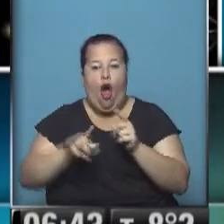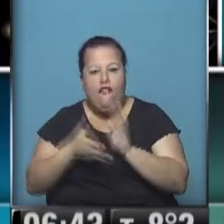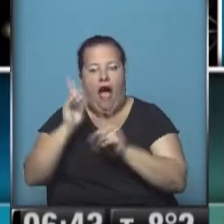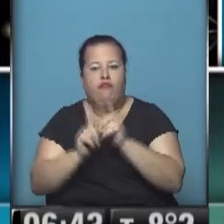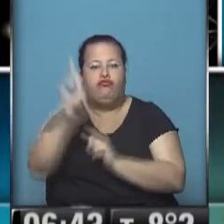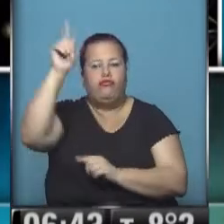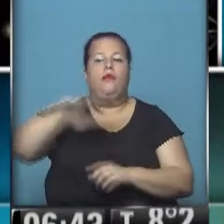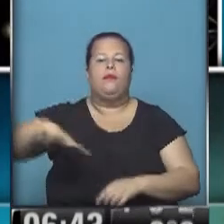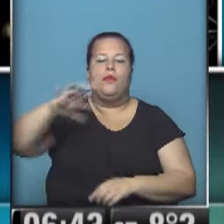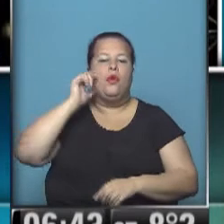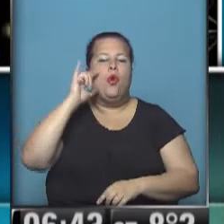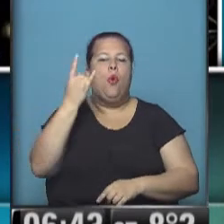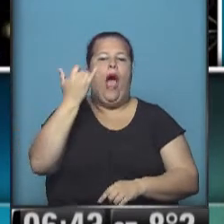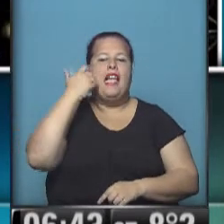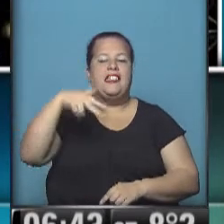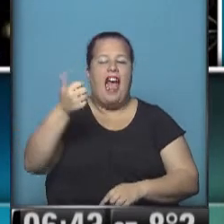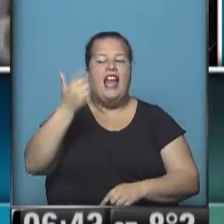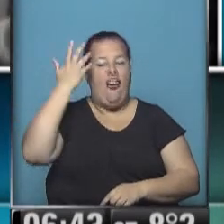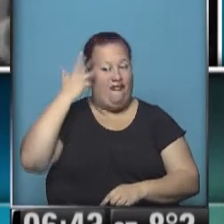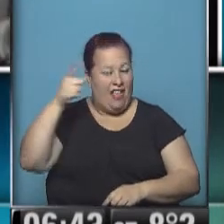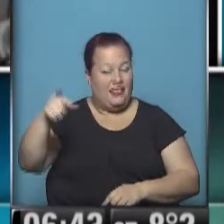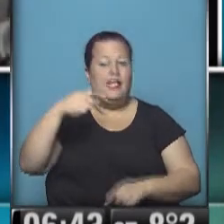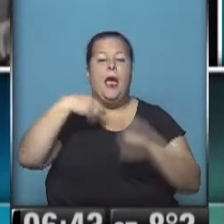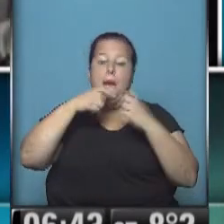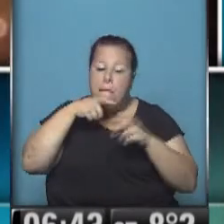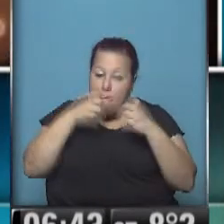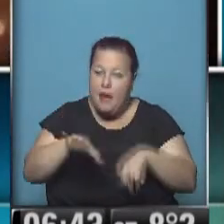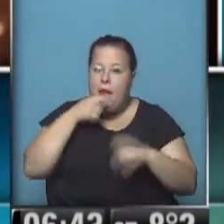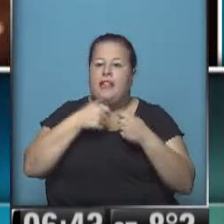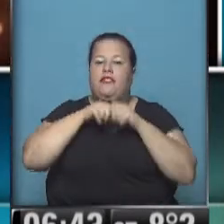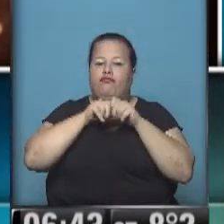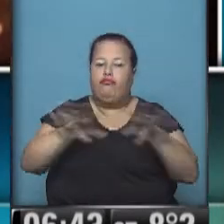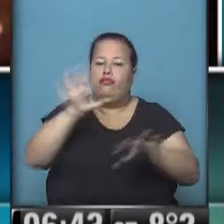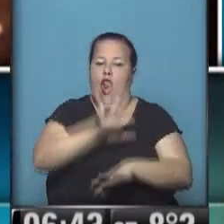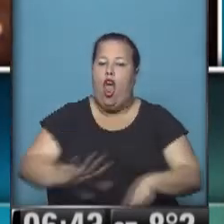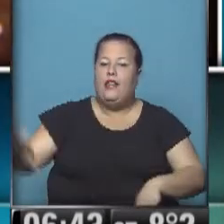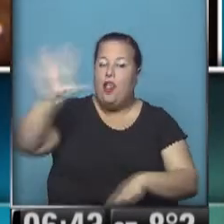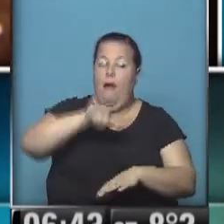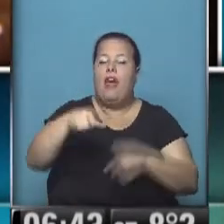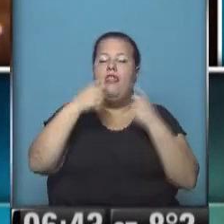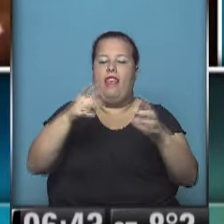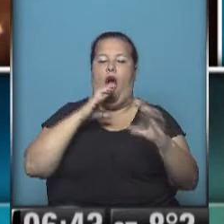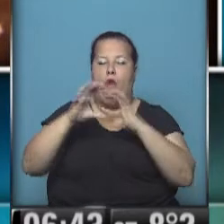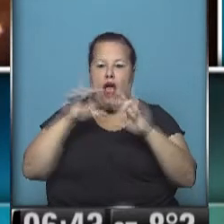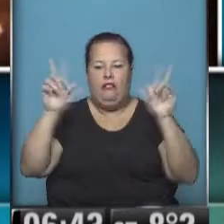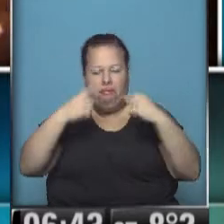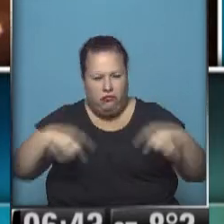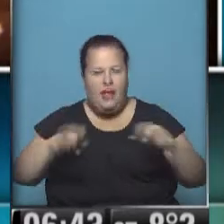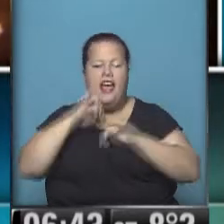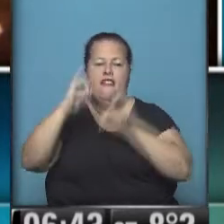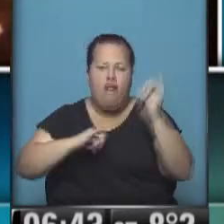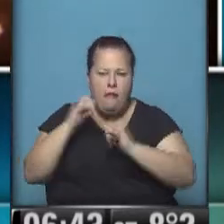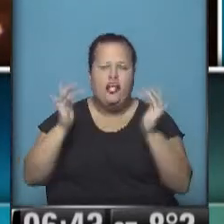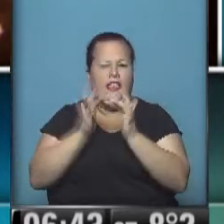al espacio desde la guayana francesa se su puesta en marcha permitirá extender a todo el continente los servicios de telecomunicaciones transmisión de datos